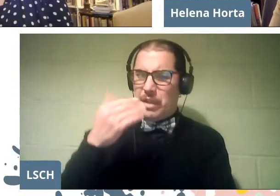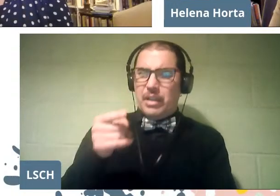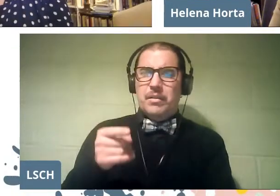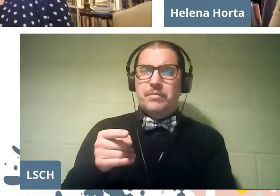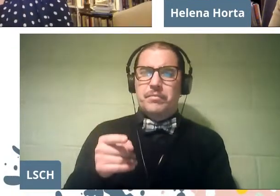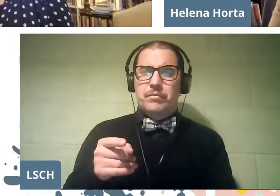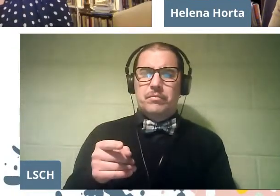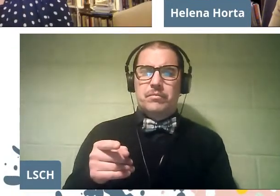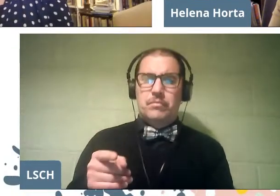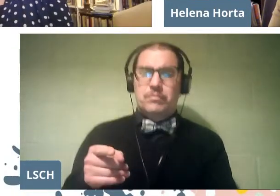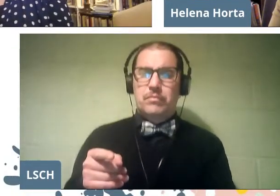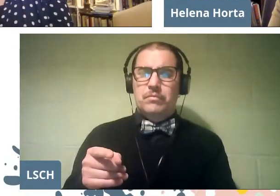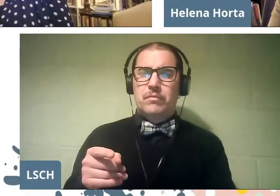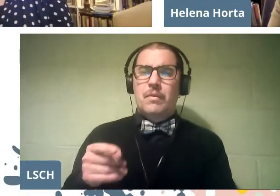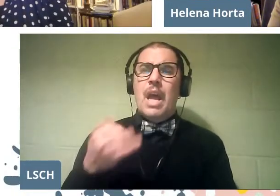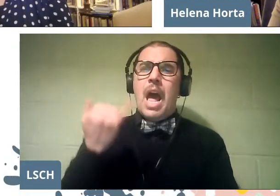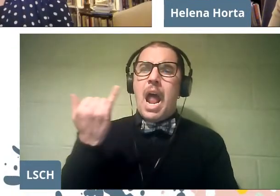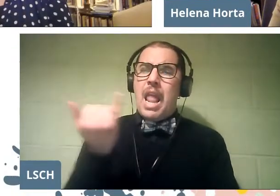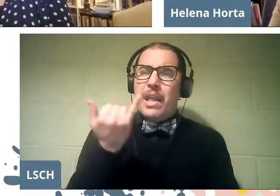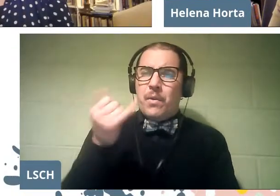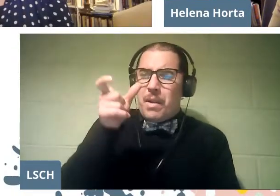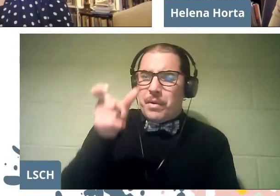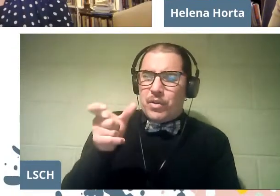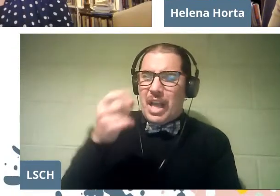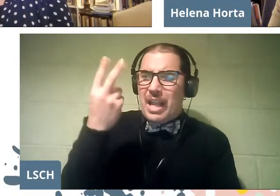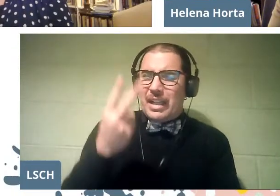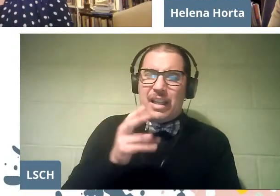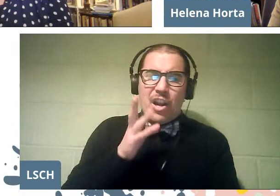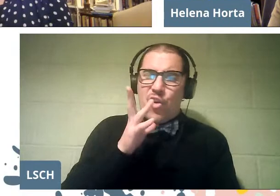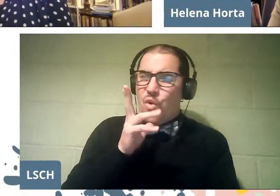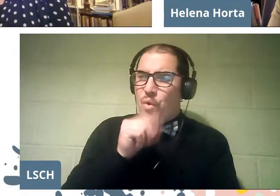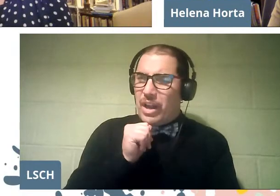que la individualidad del artista no existe.